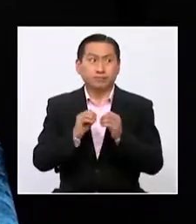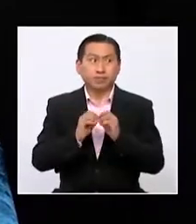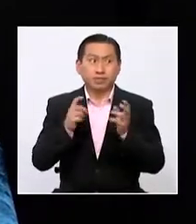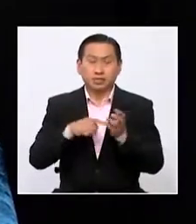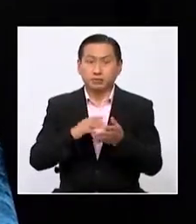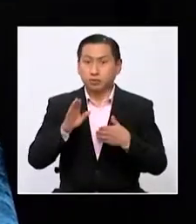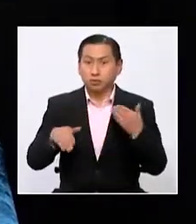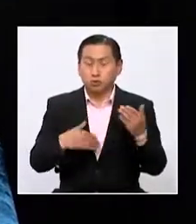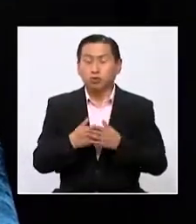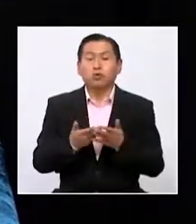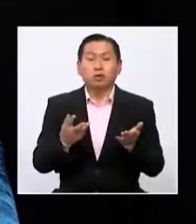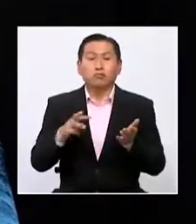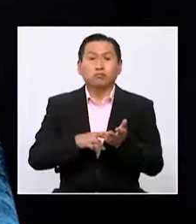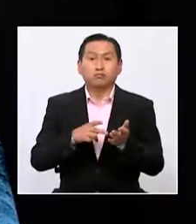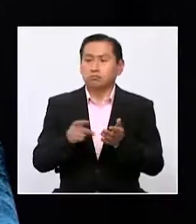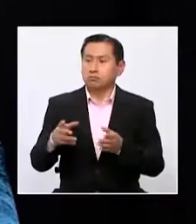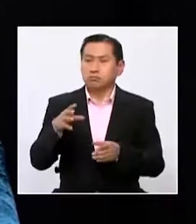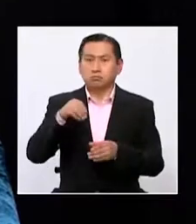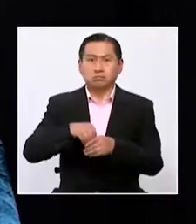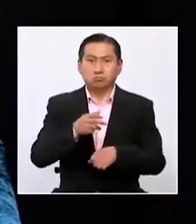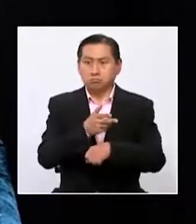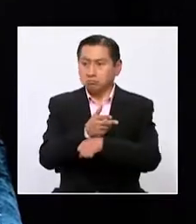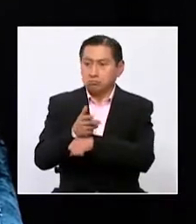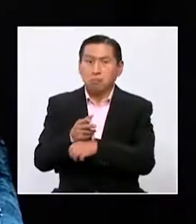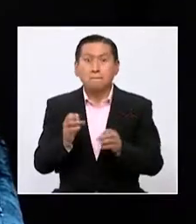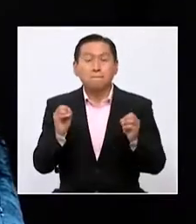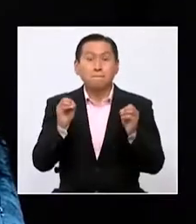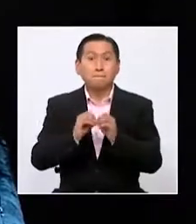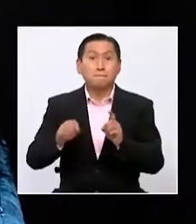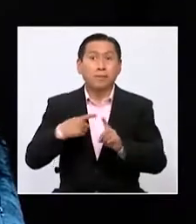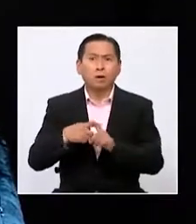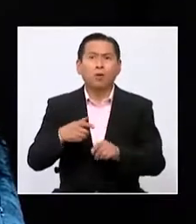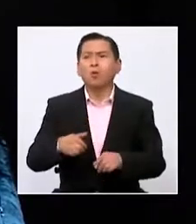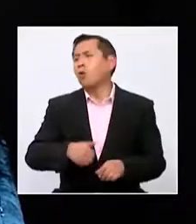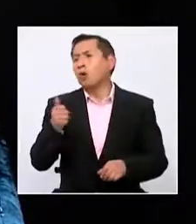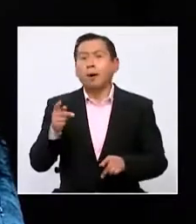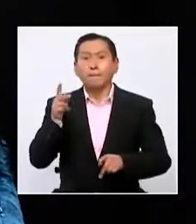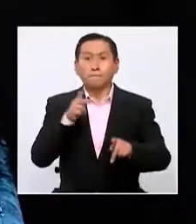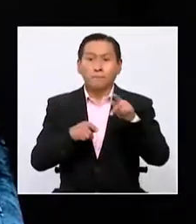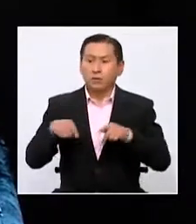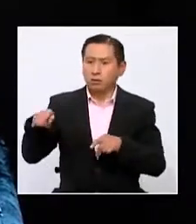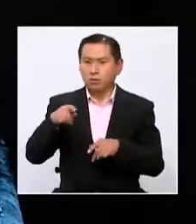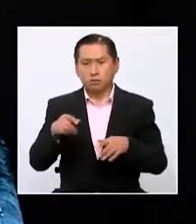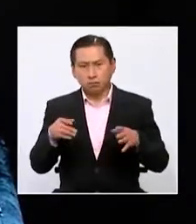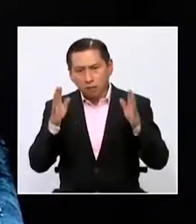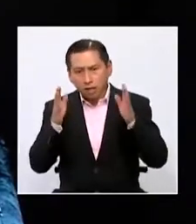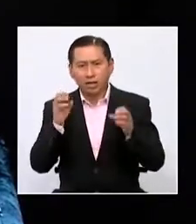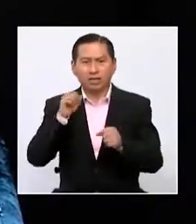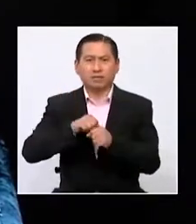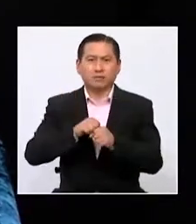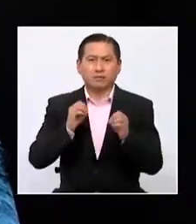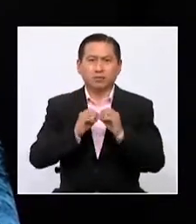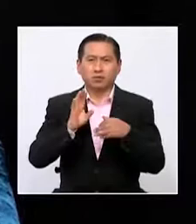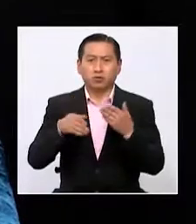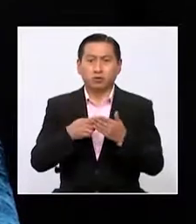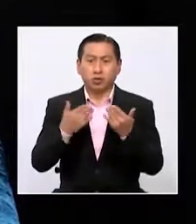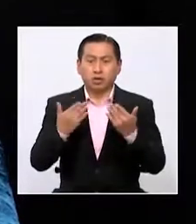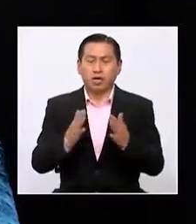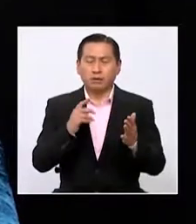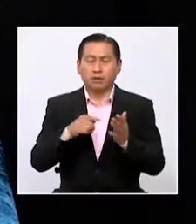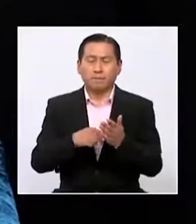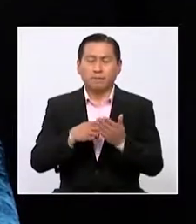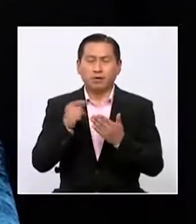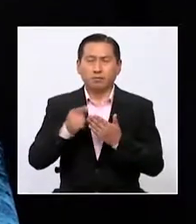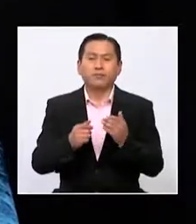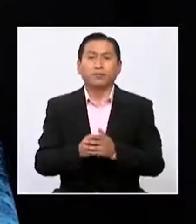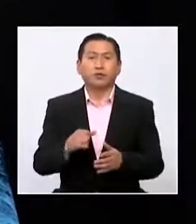no es solamente lo que se ve delante de cámara, sino también aquellas personas que están detrás, y sobre estas personas vamos a estar conversando en nuestro programa.